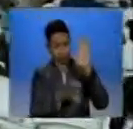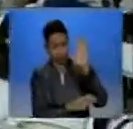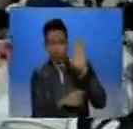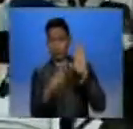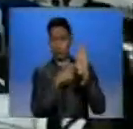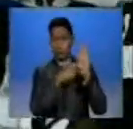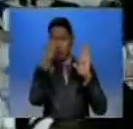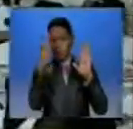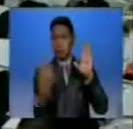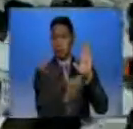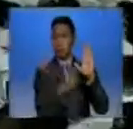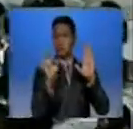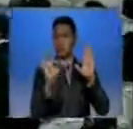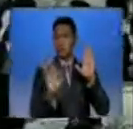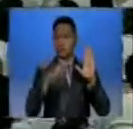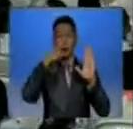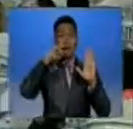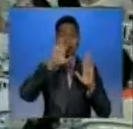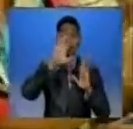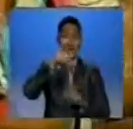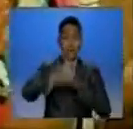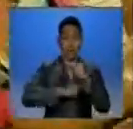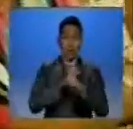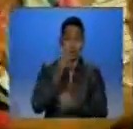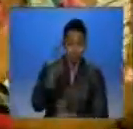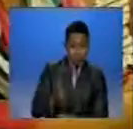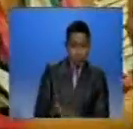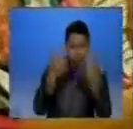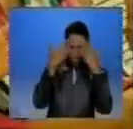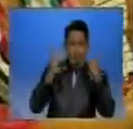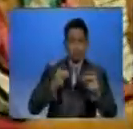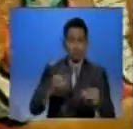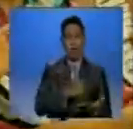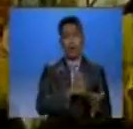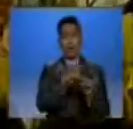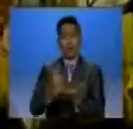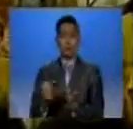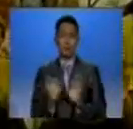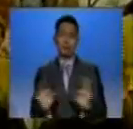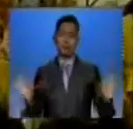integral de los niños de hasta 5 años de edad. Alfonso Reyes Cruzati, Gama Noticias.